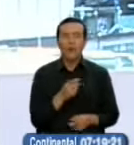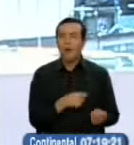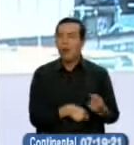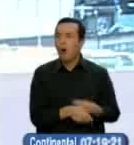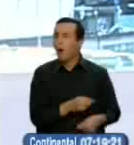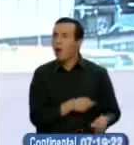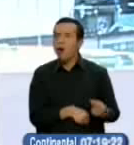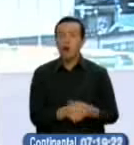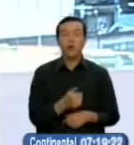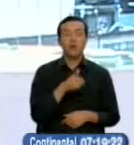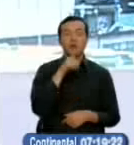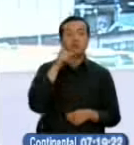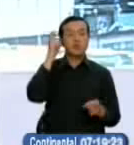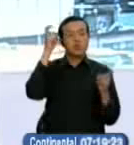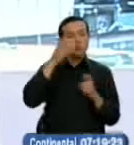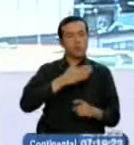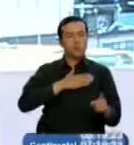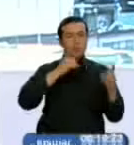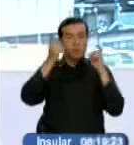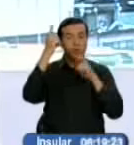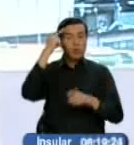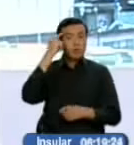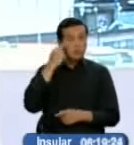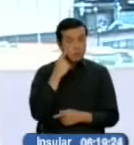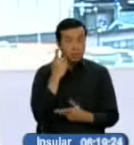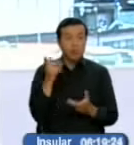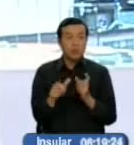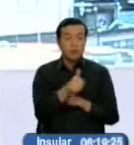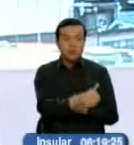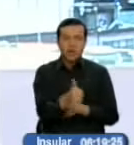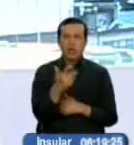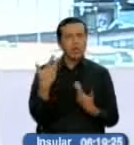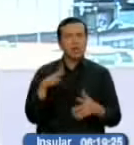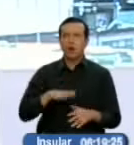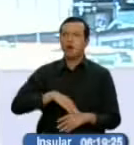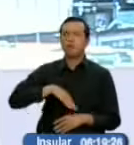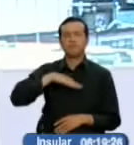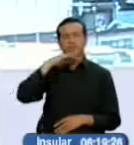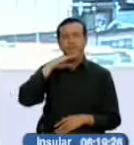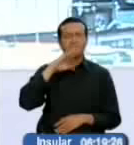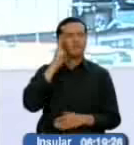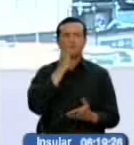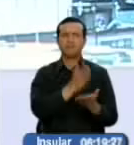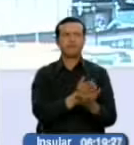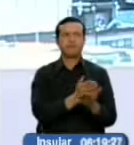fueron los dueños de la gestión estatal, donde la gente se cansó de ese modelo